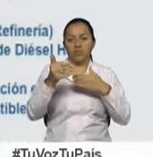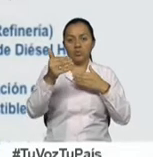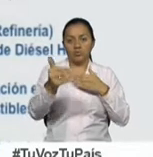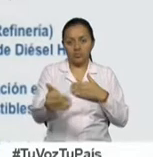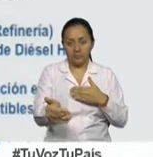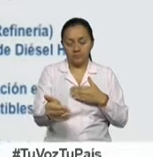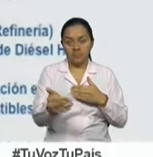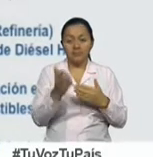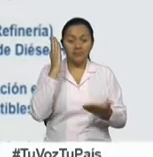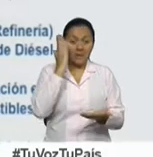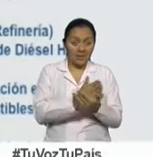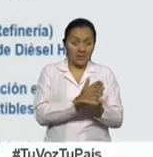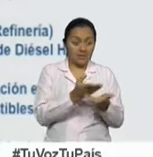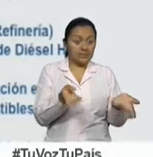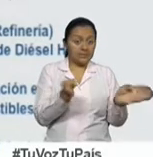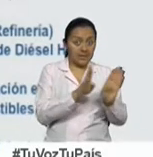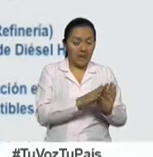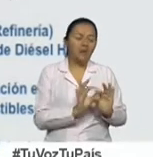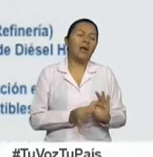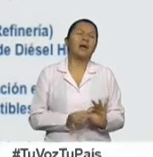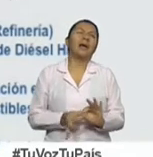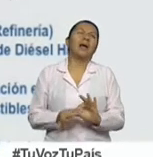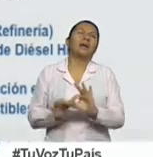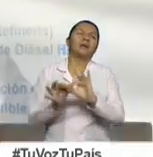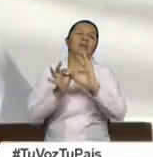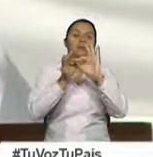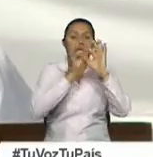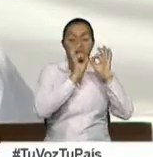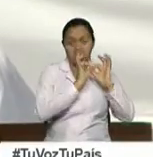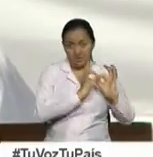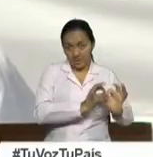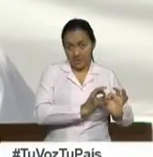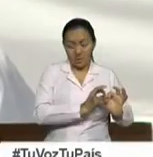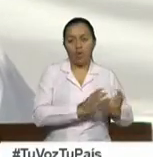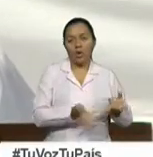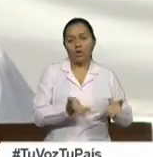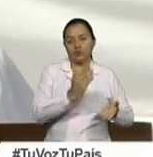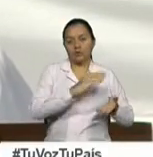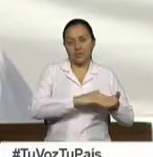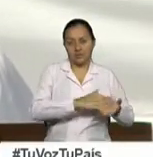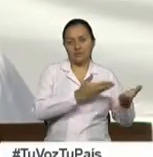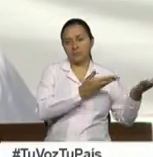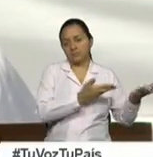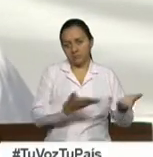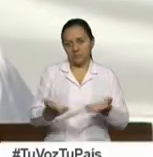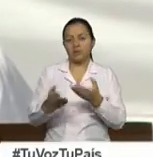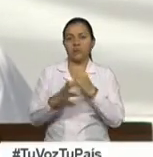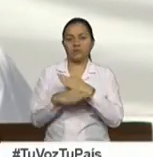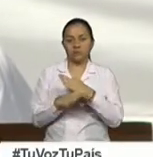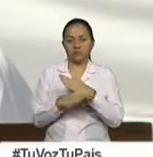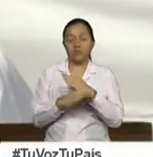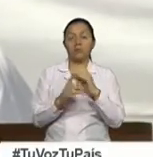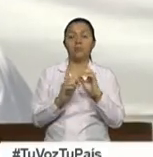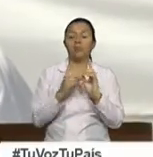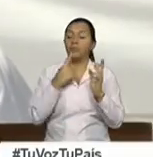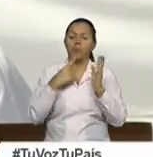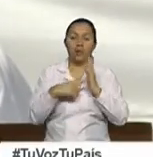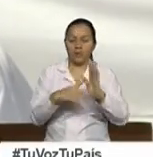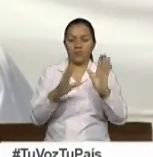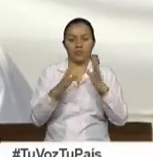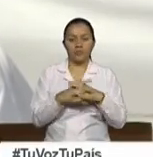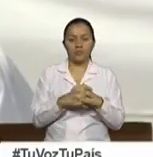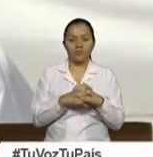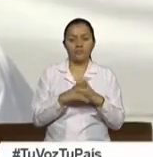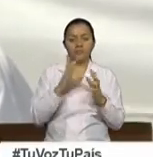toma tiempo en parar la refinería, hacer la reparación y volverla a poner en funcionamiento. Por ejemplo, la unidad